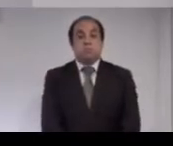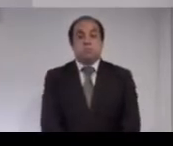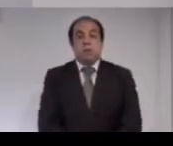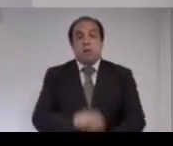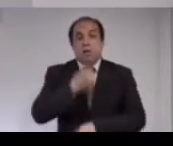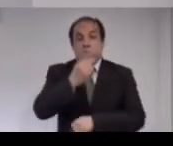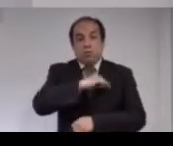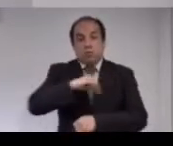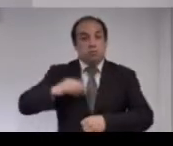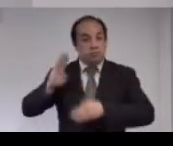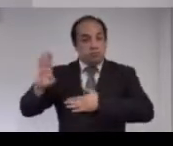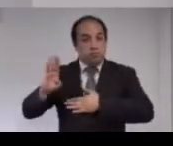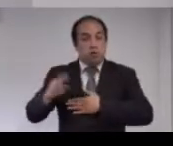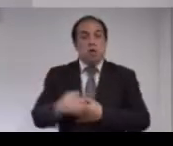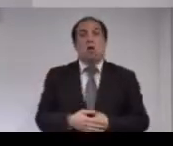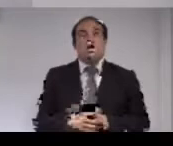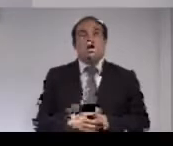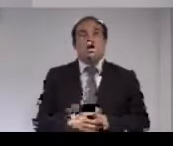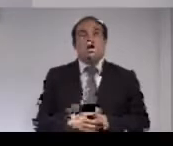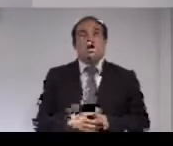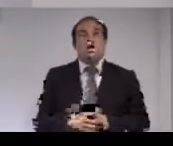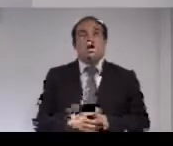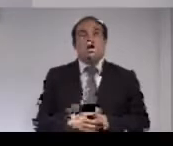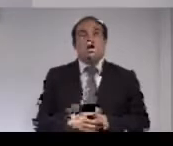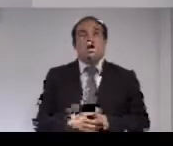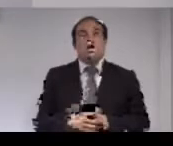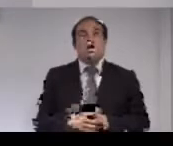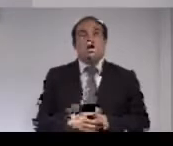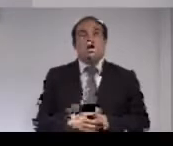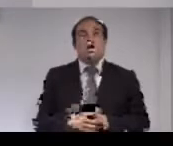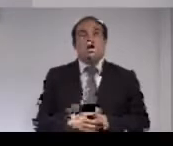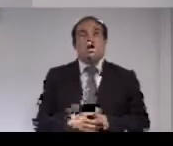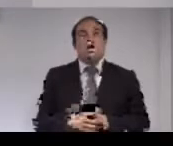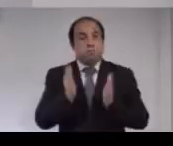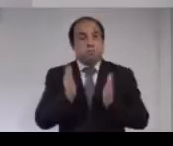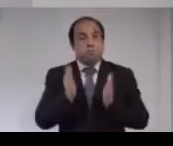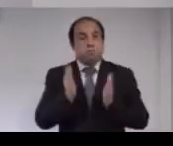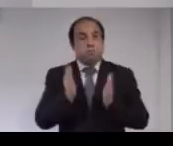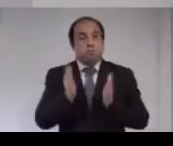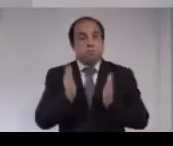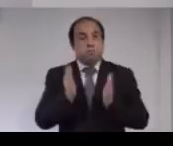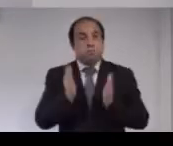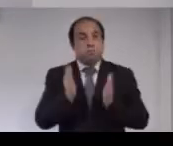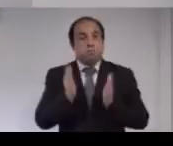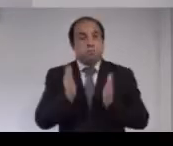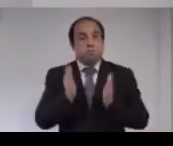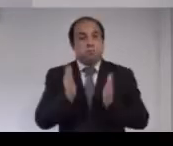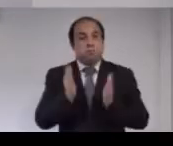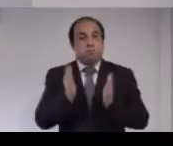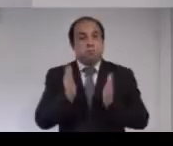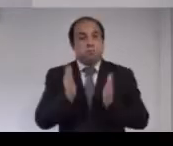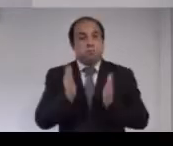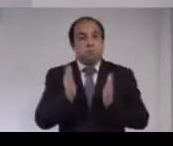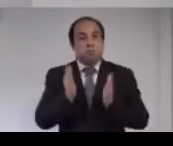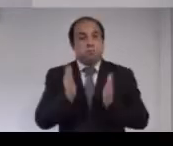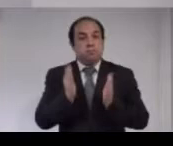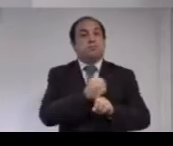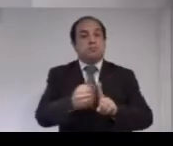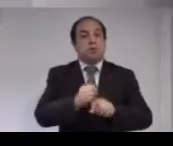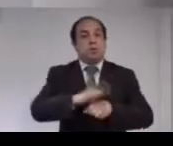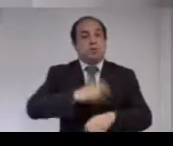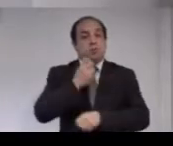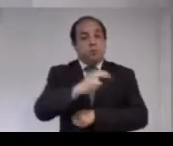Reiteramos nuestro compromiso por la lucha de las mujeres en pro del derecho a una vida libre de violencia. Y por eso